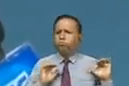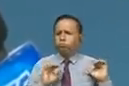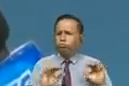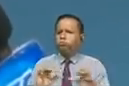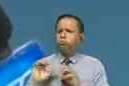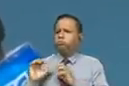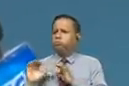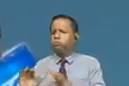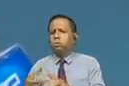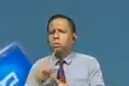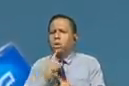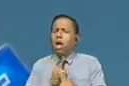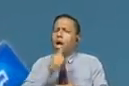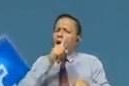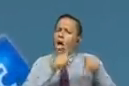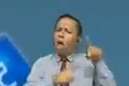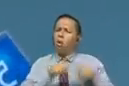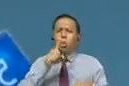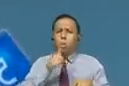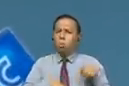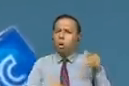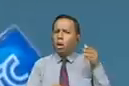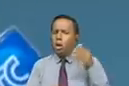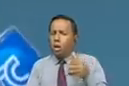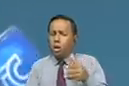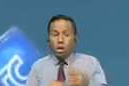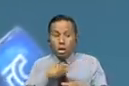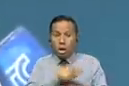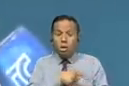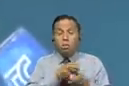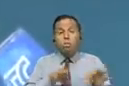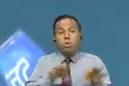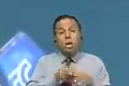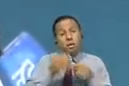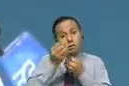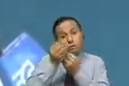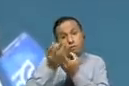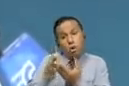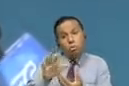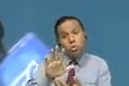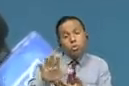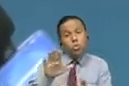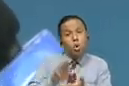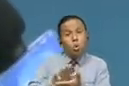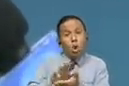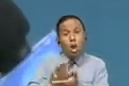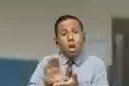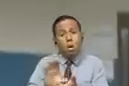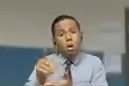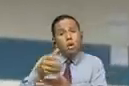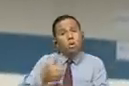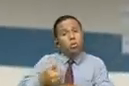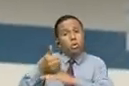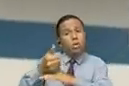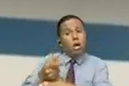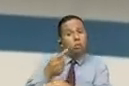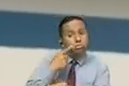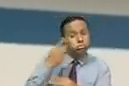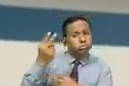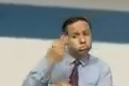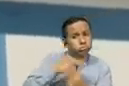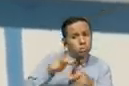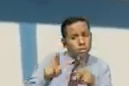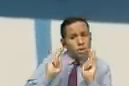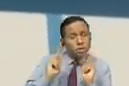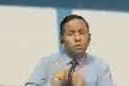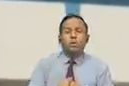que no pudieran regresar por alguna razón tengan que informar a las instituciones educativas para que sus casos sean analizados ya de forma individual. En el Colegio Fiscal